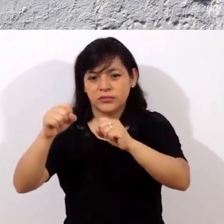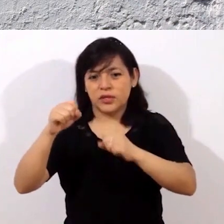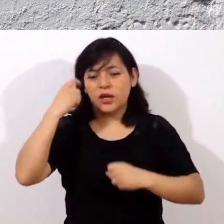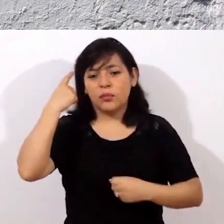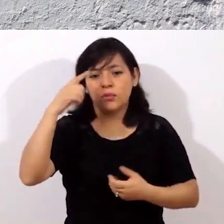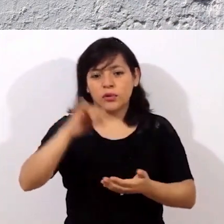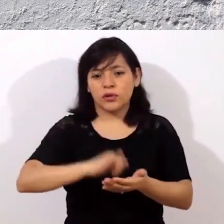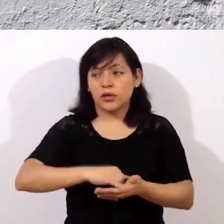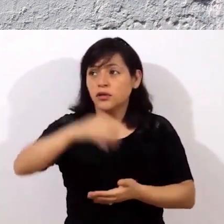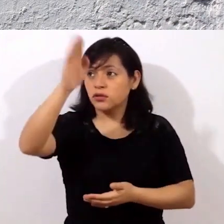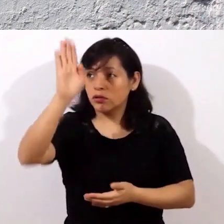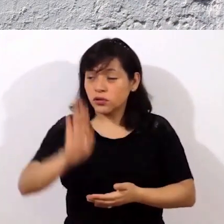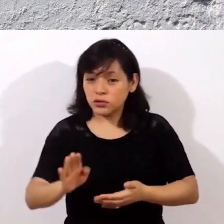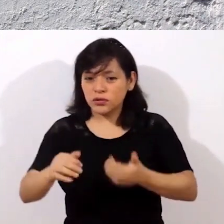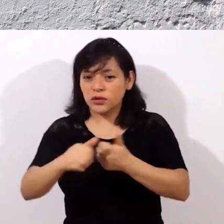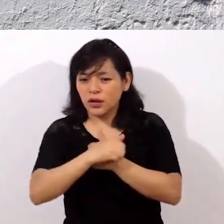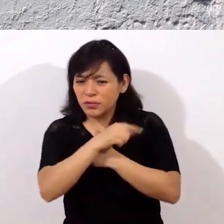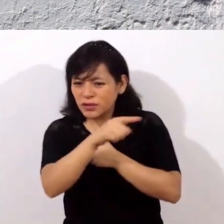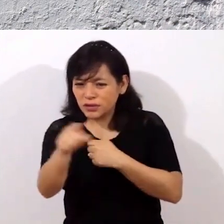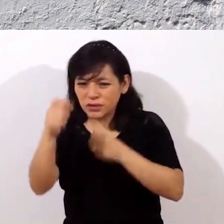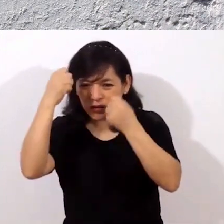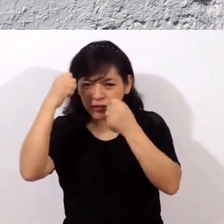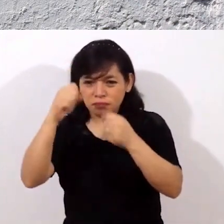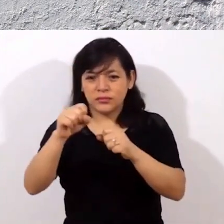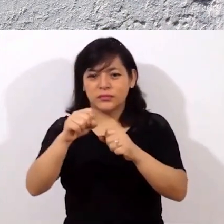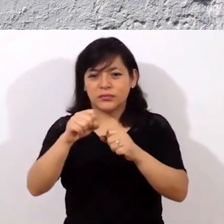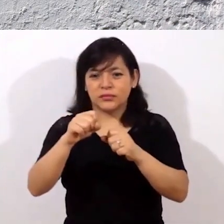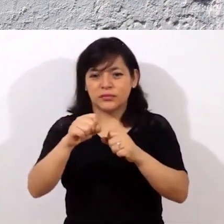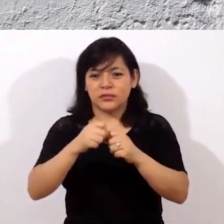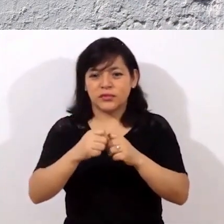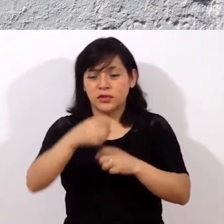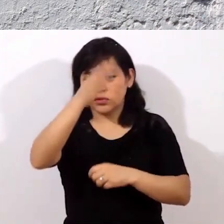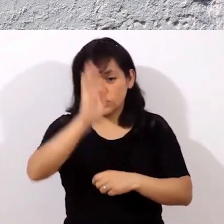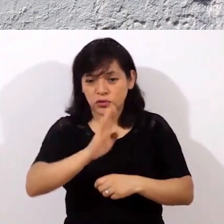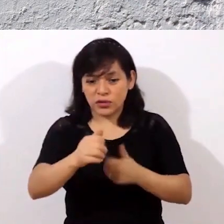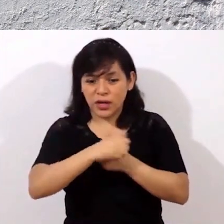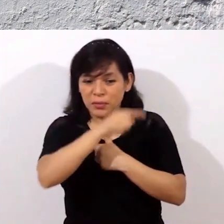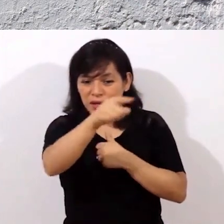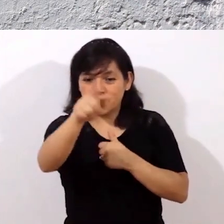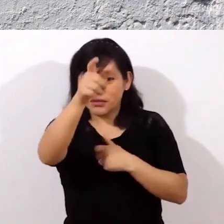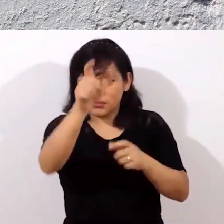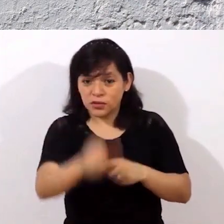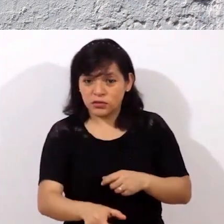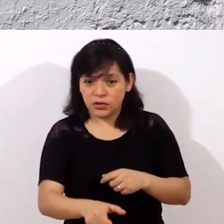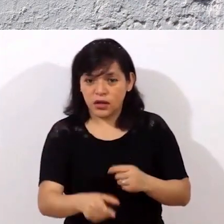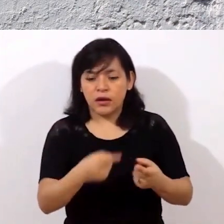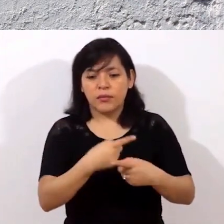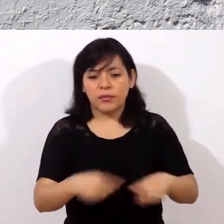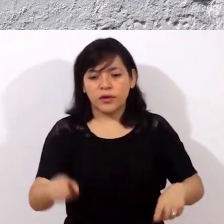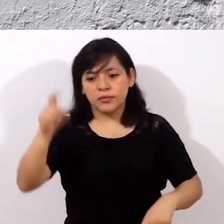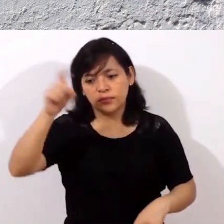auténtico amor otorga auténtica libertad. Y la auténtica libertad otorga